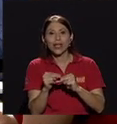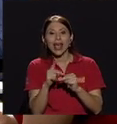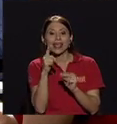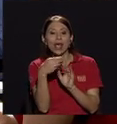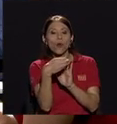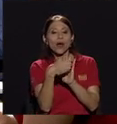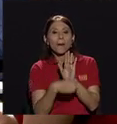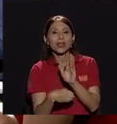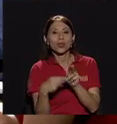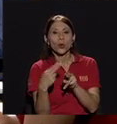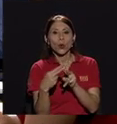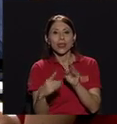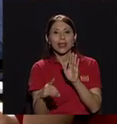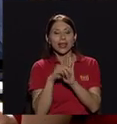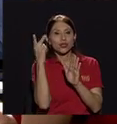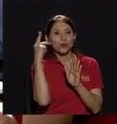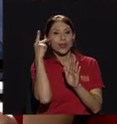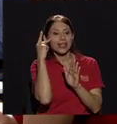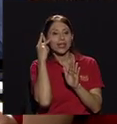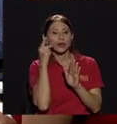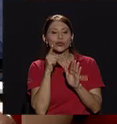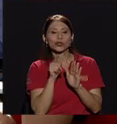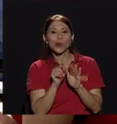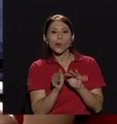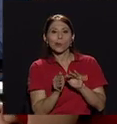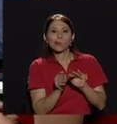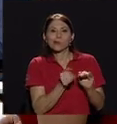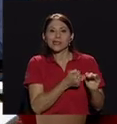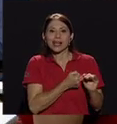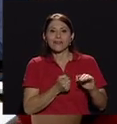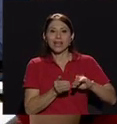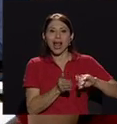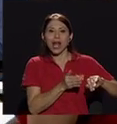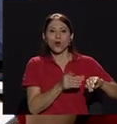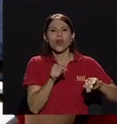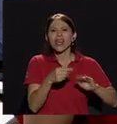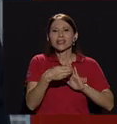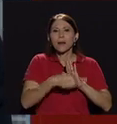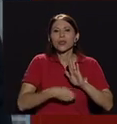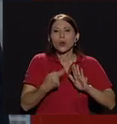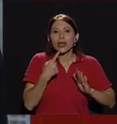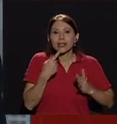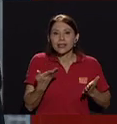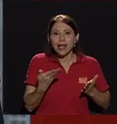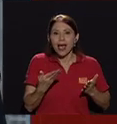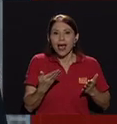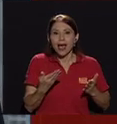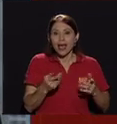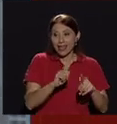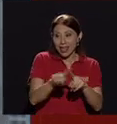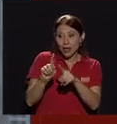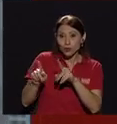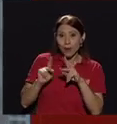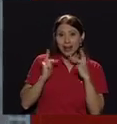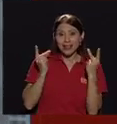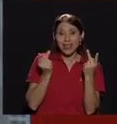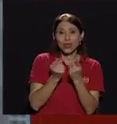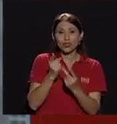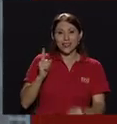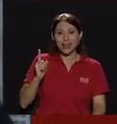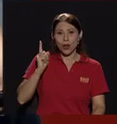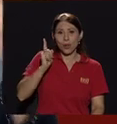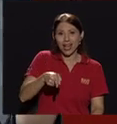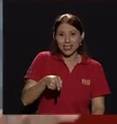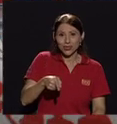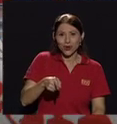derechos políticos. Y justo ese capítulo lo que decía era que los partidos estaban en la obligación, no se llamaba paridad porque ese